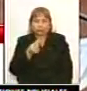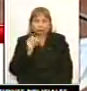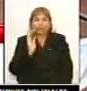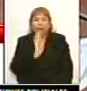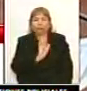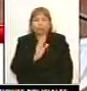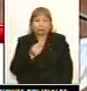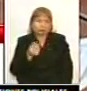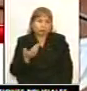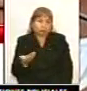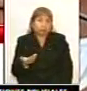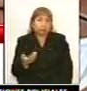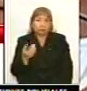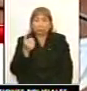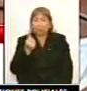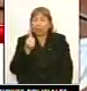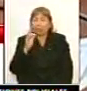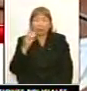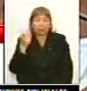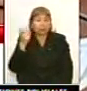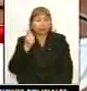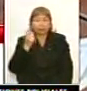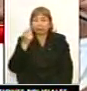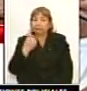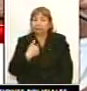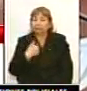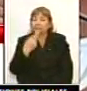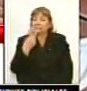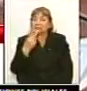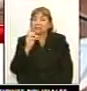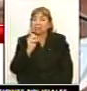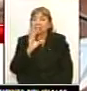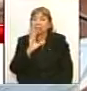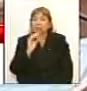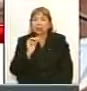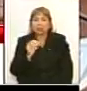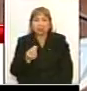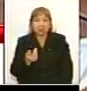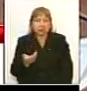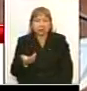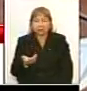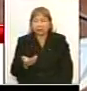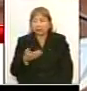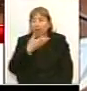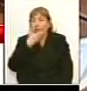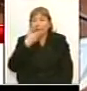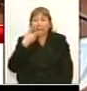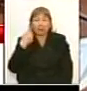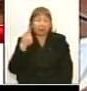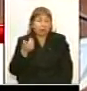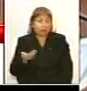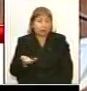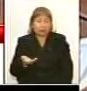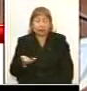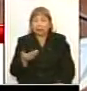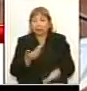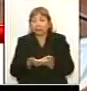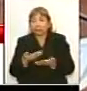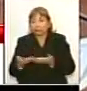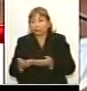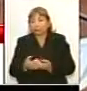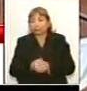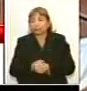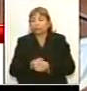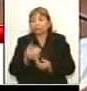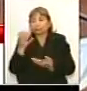Su plata. Y no van a tener una pensión digna, 20 soles, 50 soles, 100 soles, en el mejor de los casos. Y por lo tanto, señor, hay que